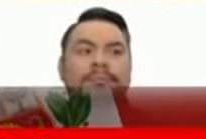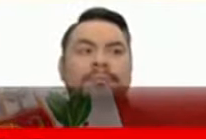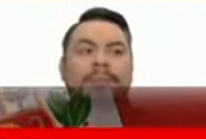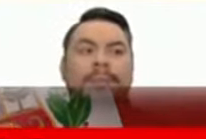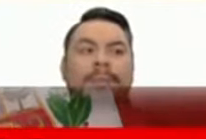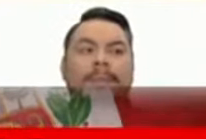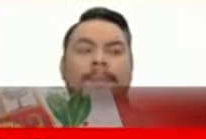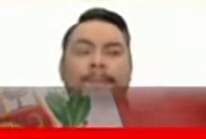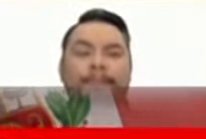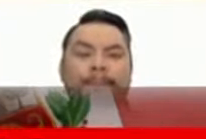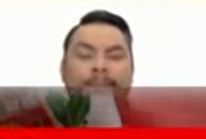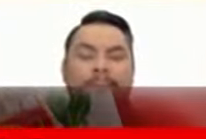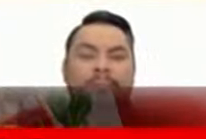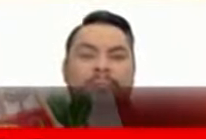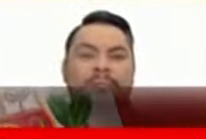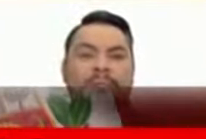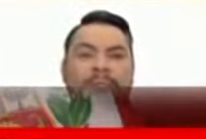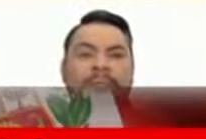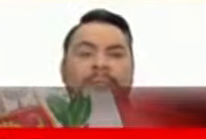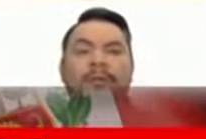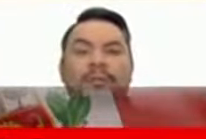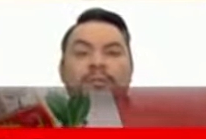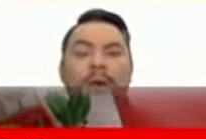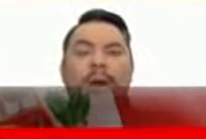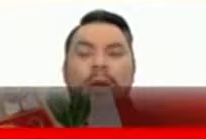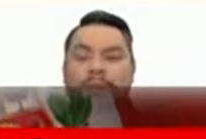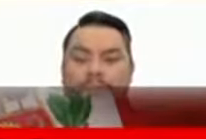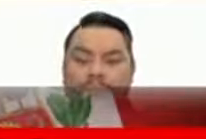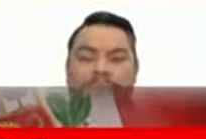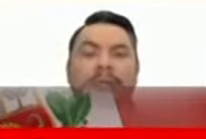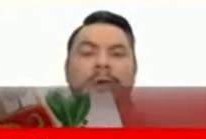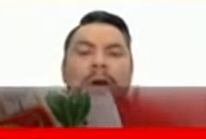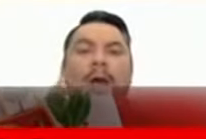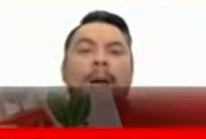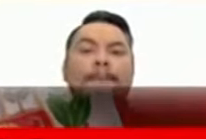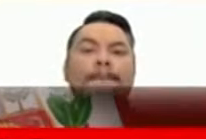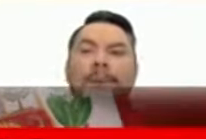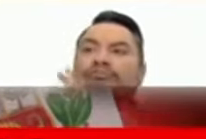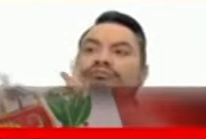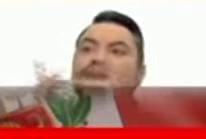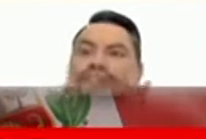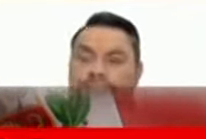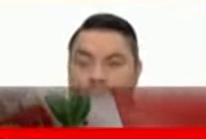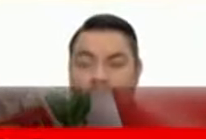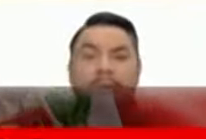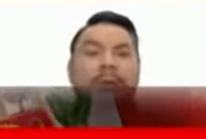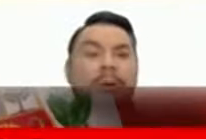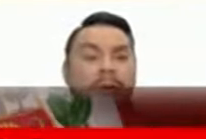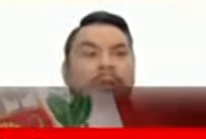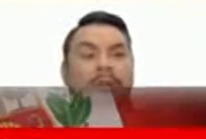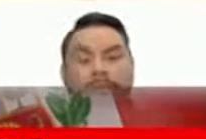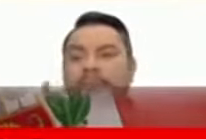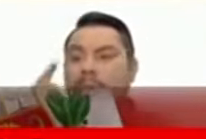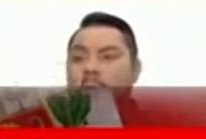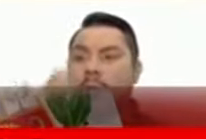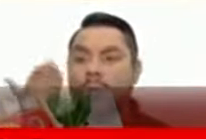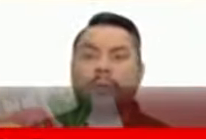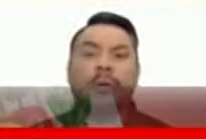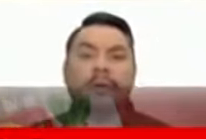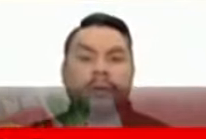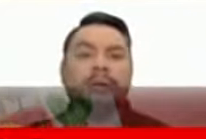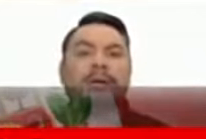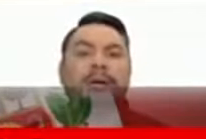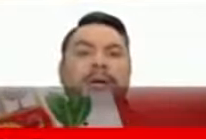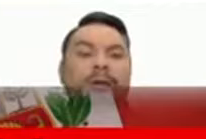Y de esta manera queda juramentado como nuevo ministro de Relaciones Exteriores y canciller peruano el señor